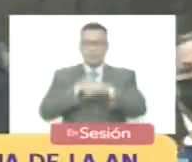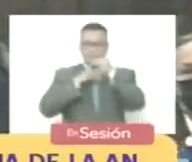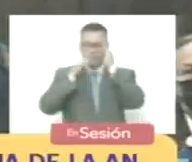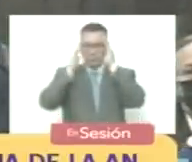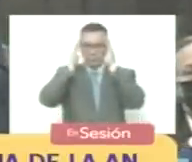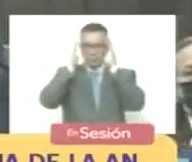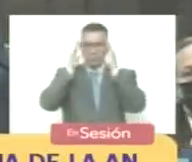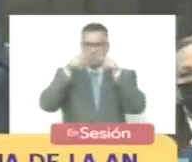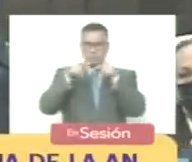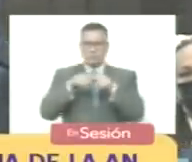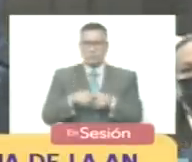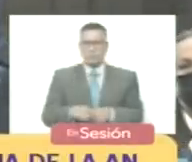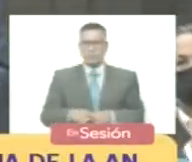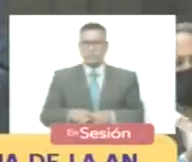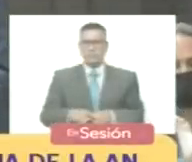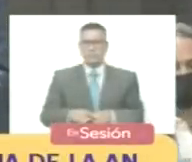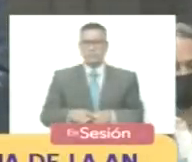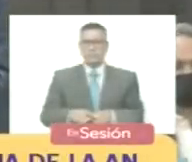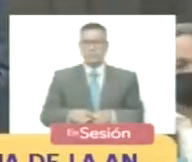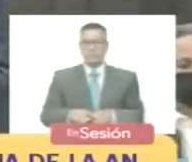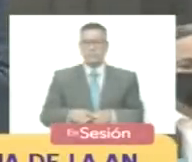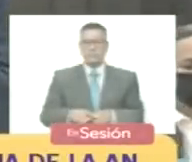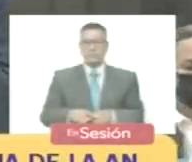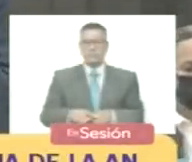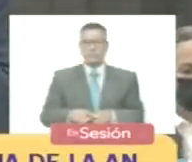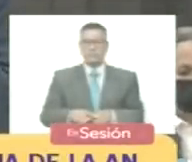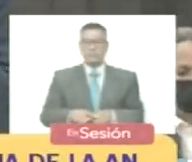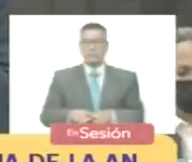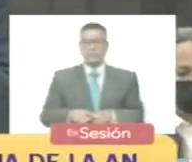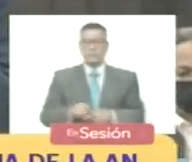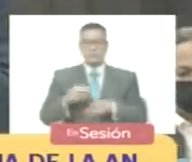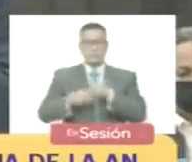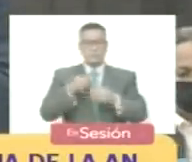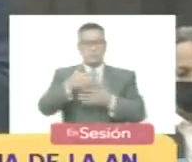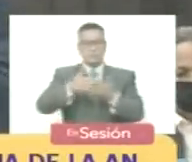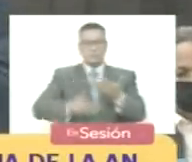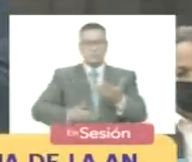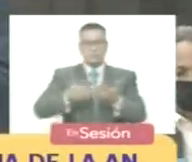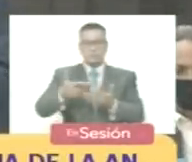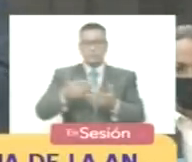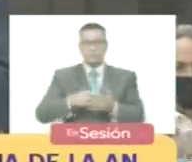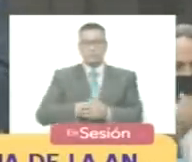detenidamente la forma pormenorizada como ha presentado